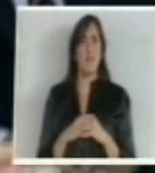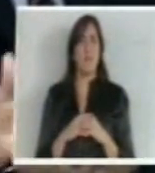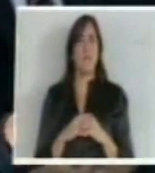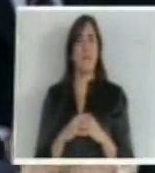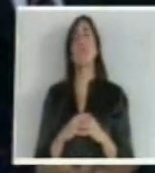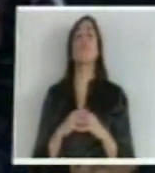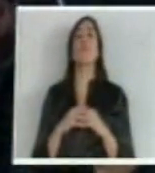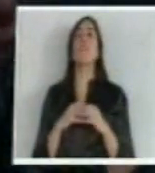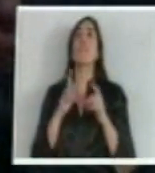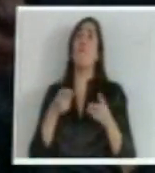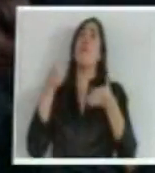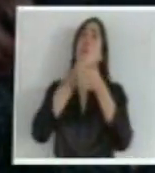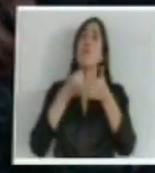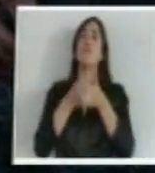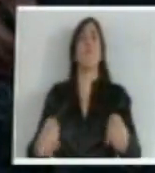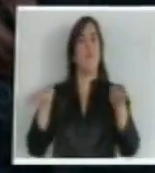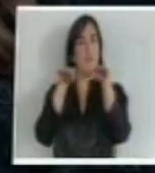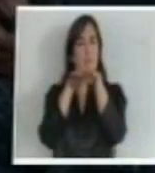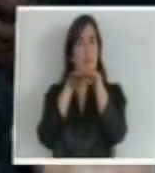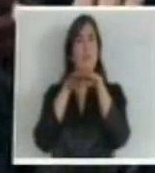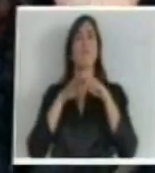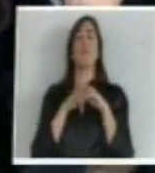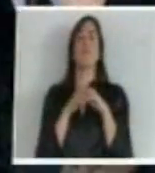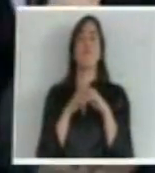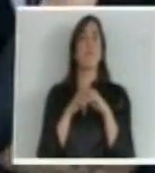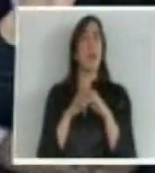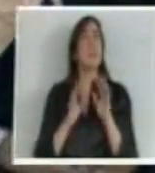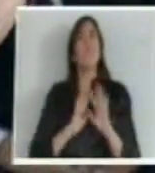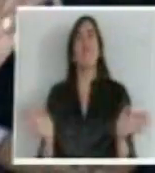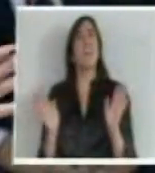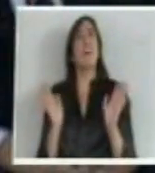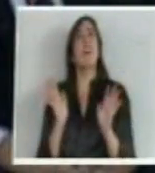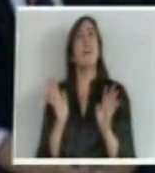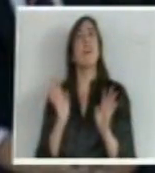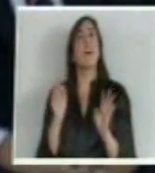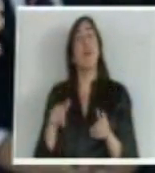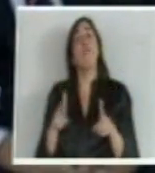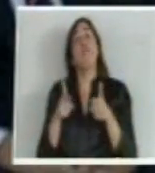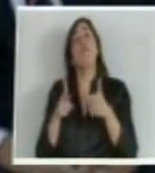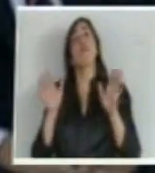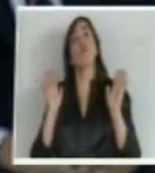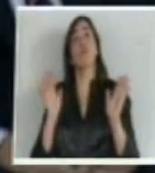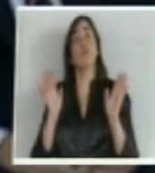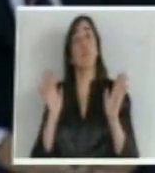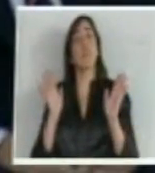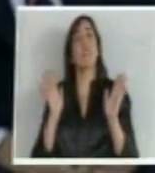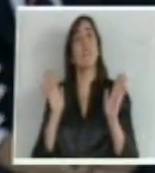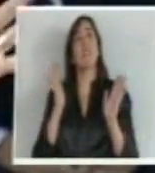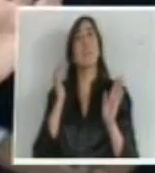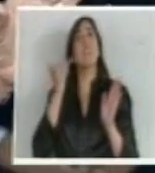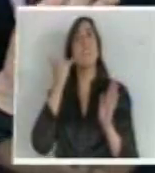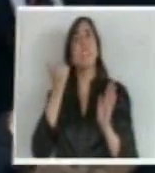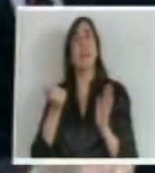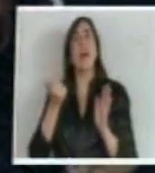y por la igualdad ya no se dan, por lo menos afortunadamente, en